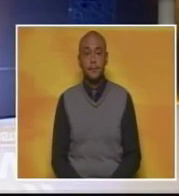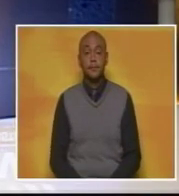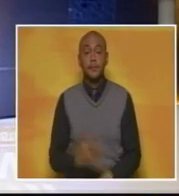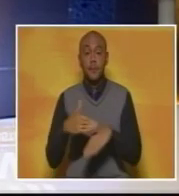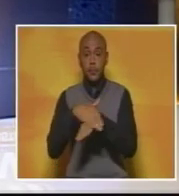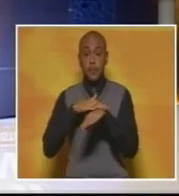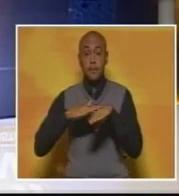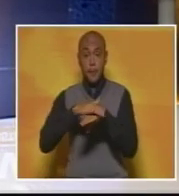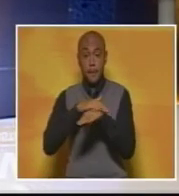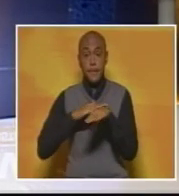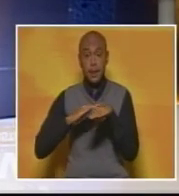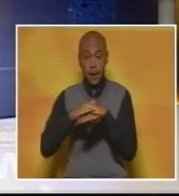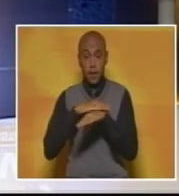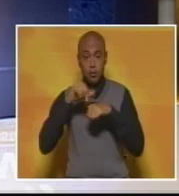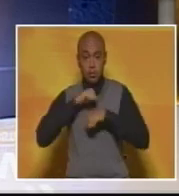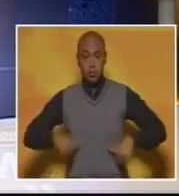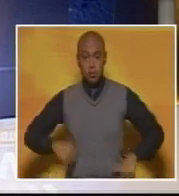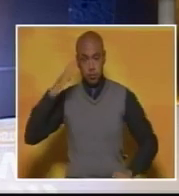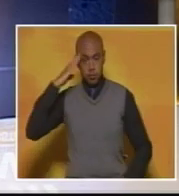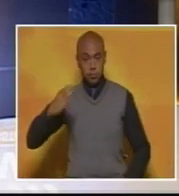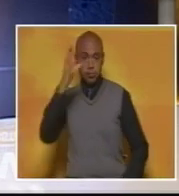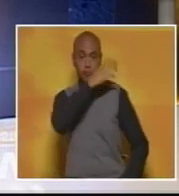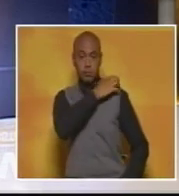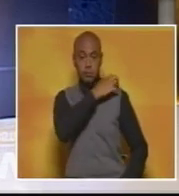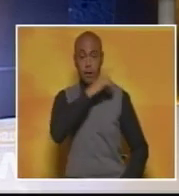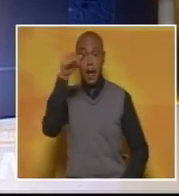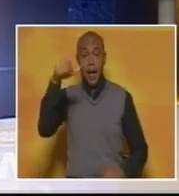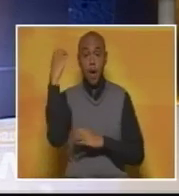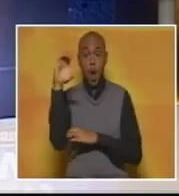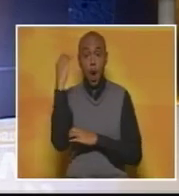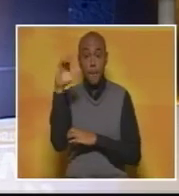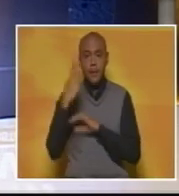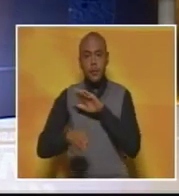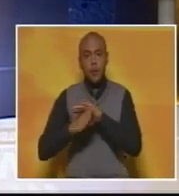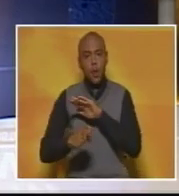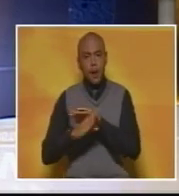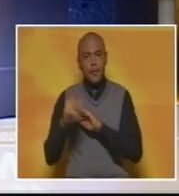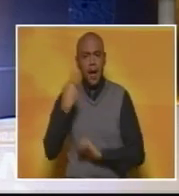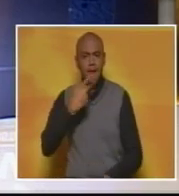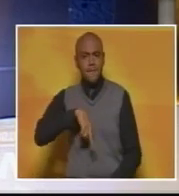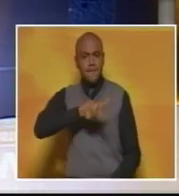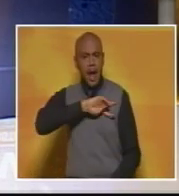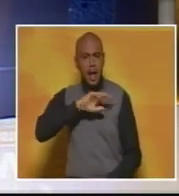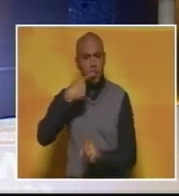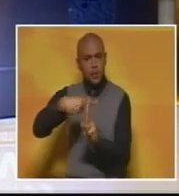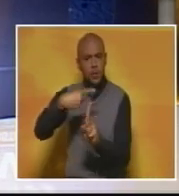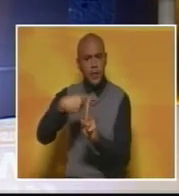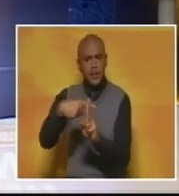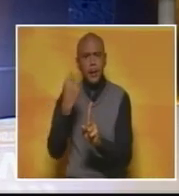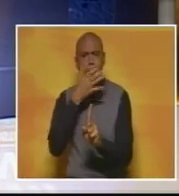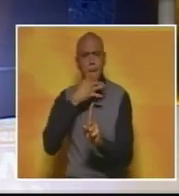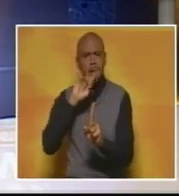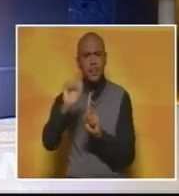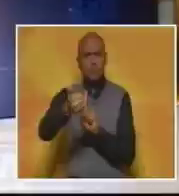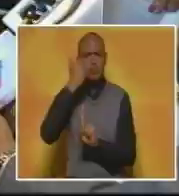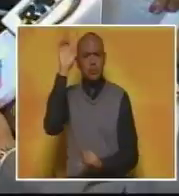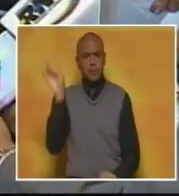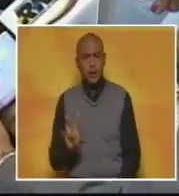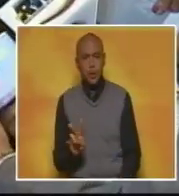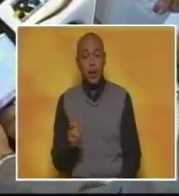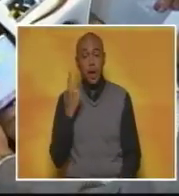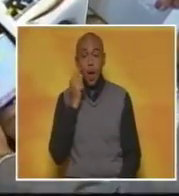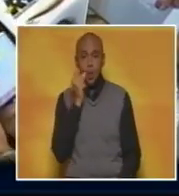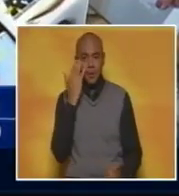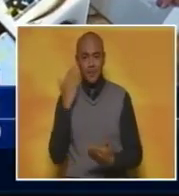ministro de la Defensa, Vladimir Padrino López, denunció que Colombia continúa construyendo un falso positivo para agredir la soberanía de Venezuela. Mediante su cuenta en